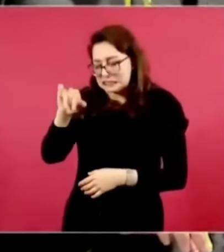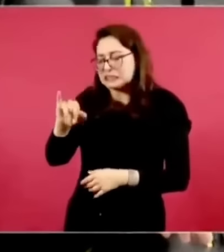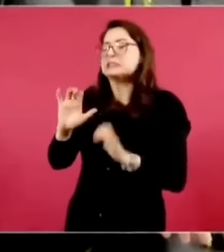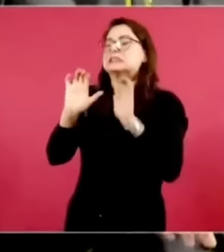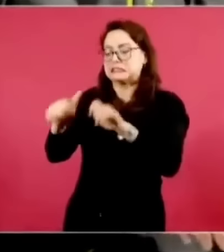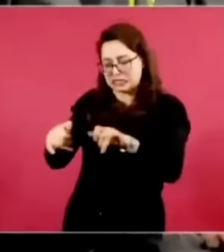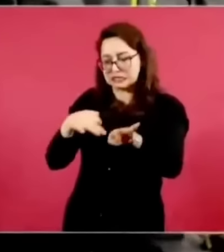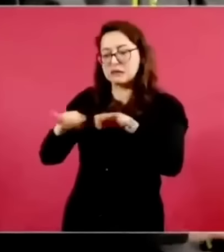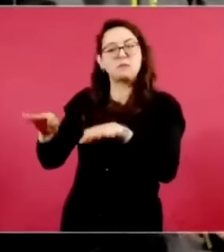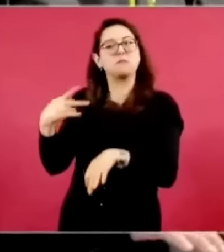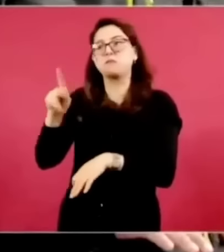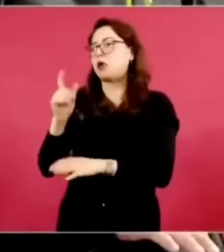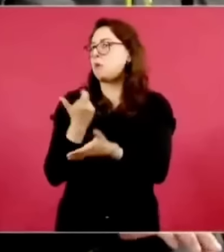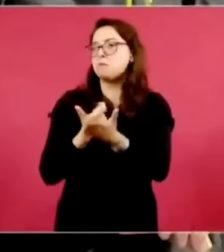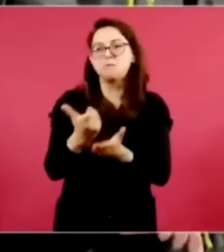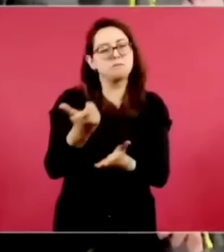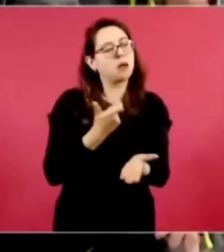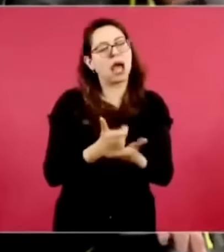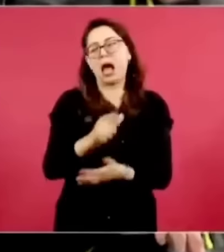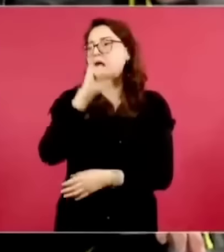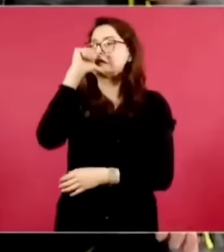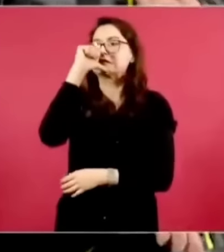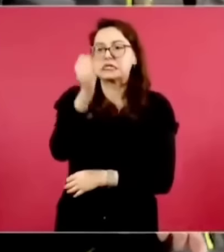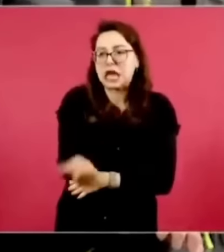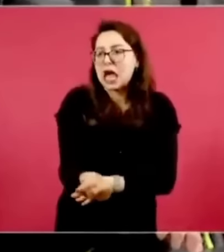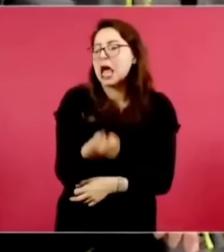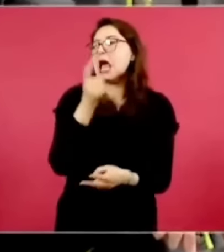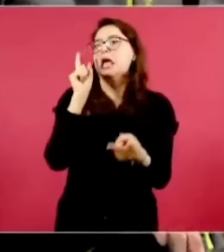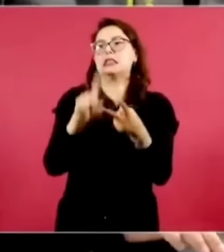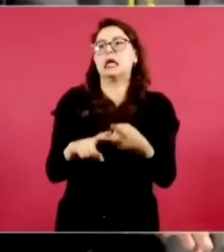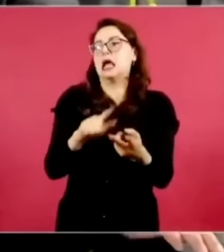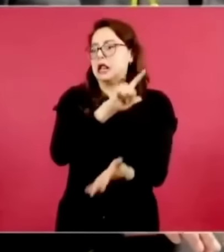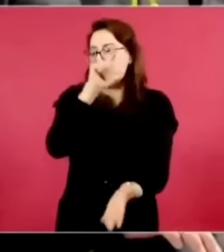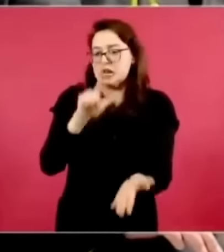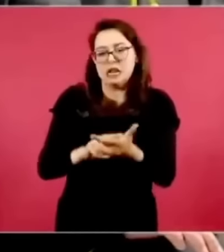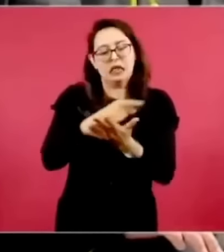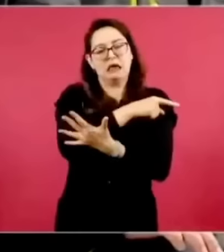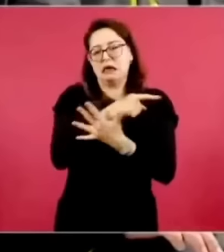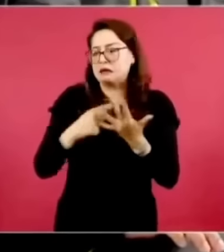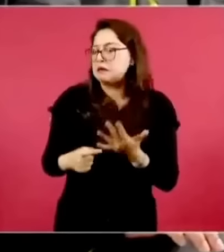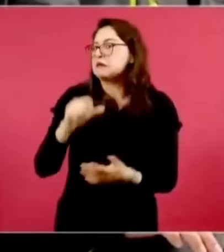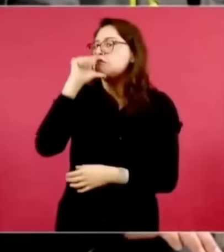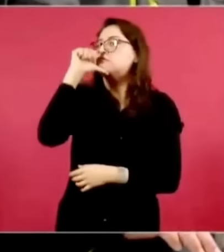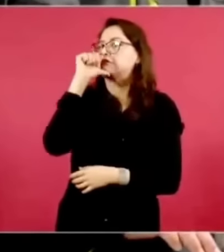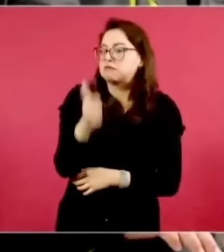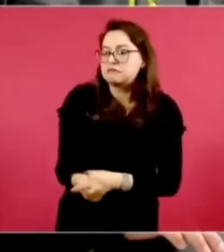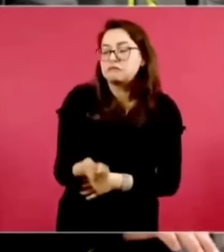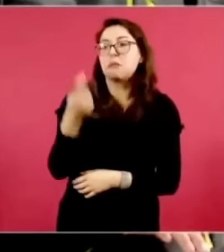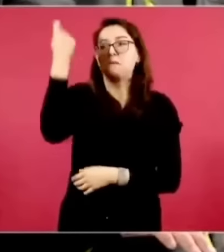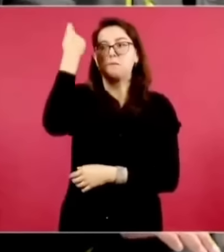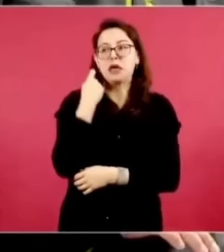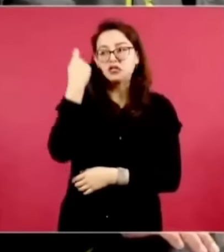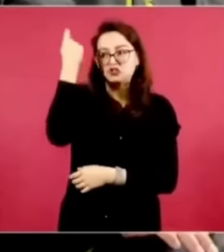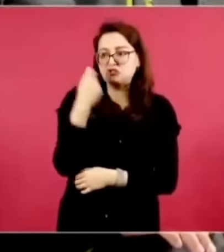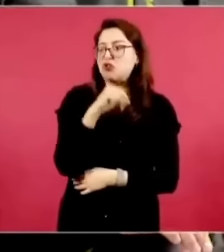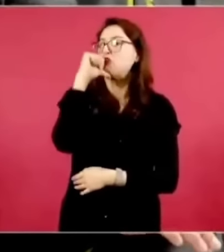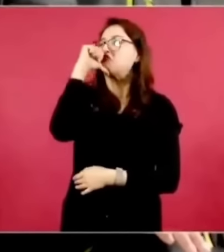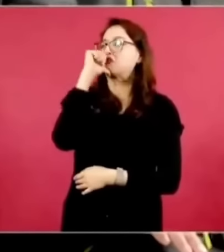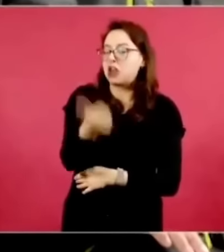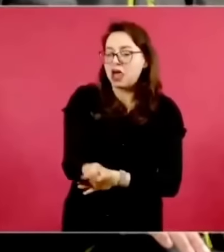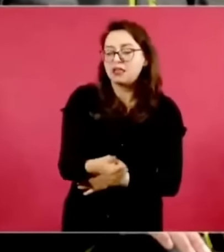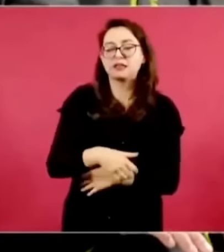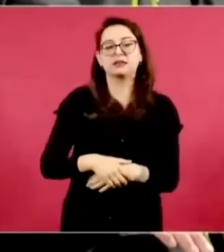trabajando sin prestaciones de ley no están recibiendo sueldos dignos no tienen derecho a una pensión como todos los